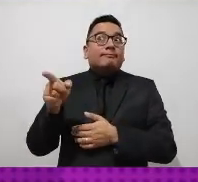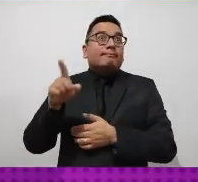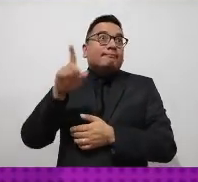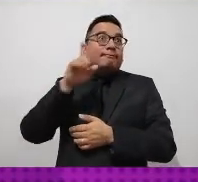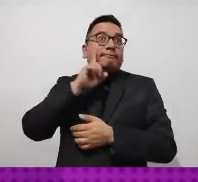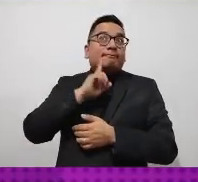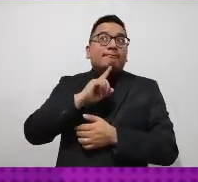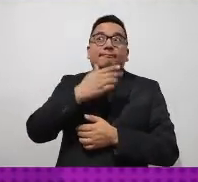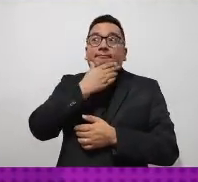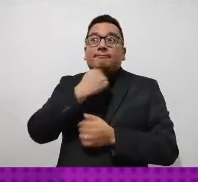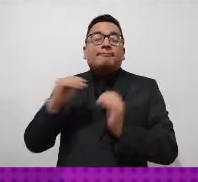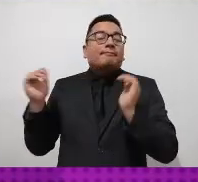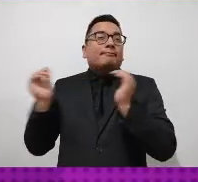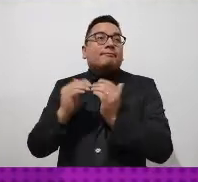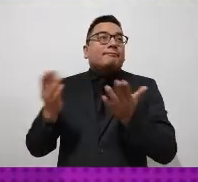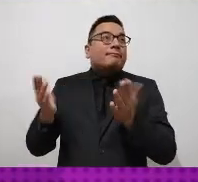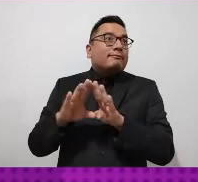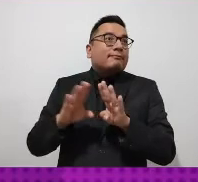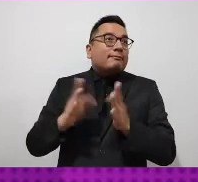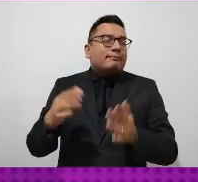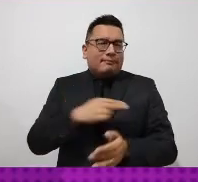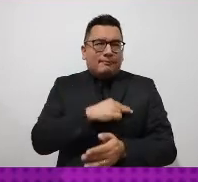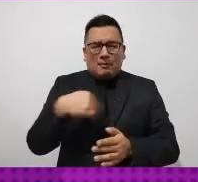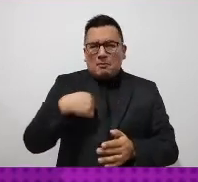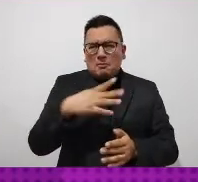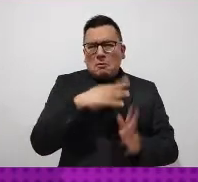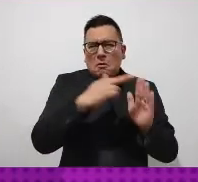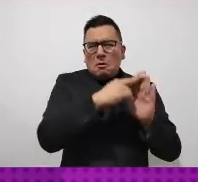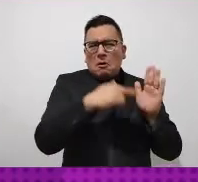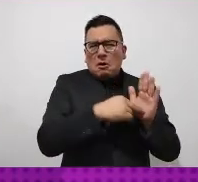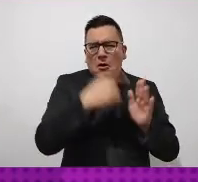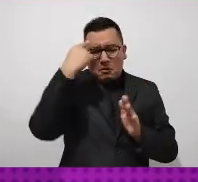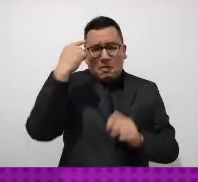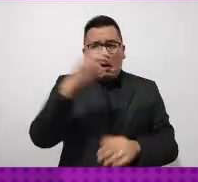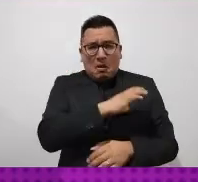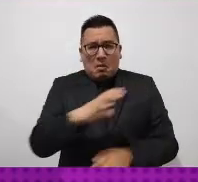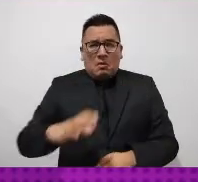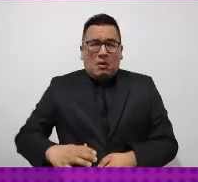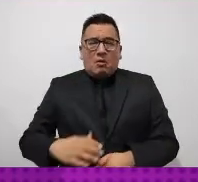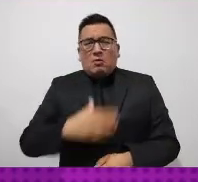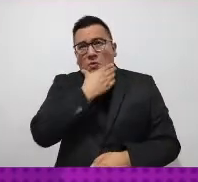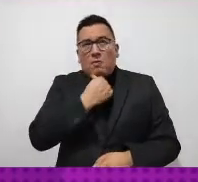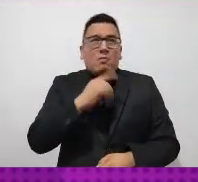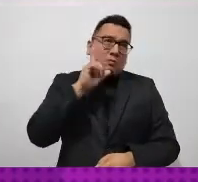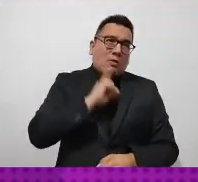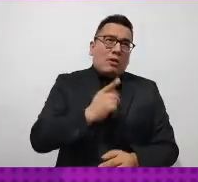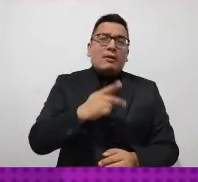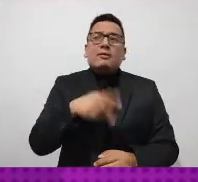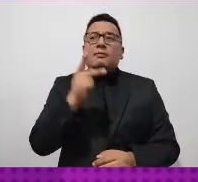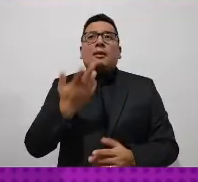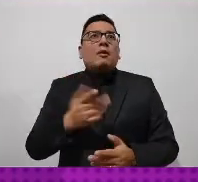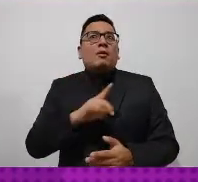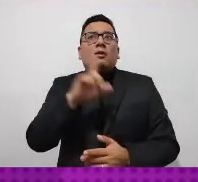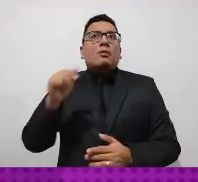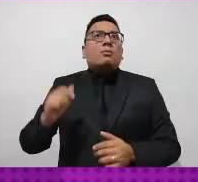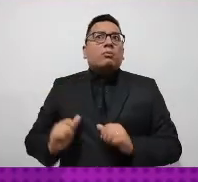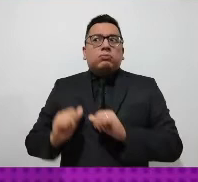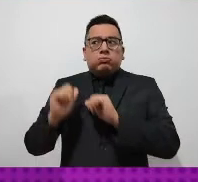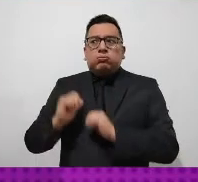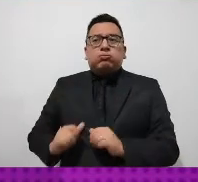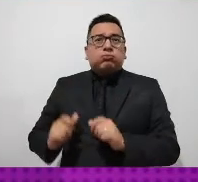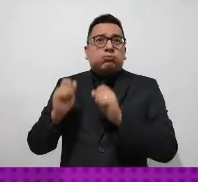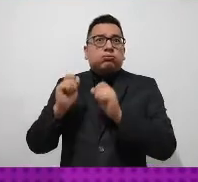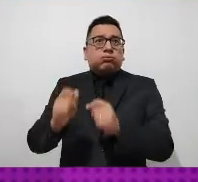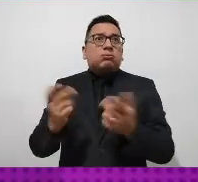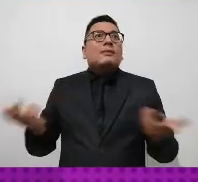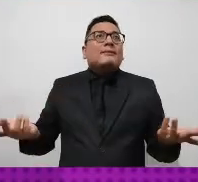garantizar la postulación de candidatas, sin embargo, al momento de ser elegidas no están llegando. Esa es una de las